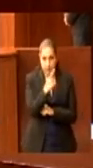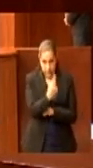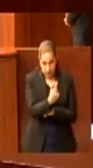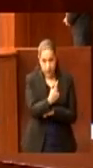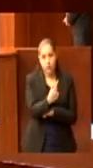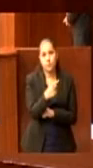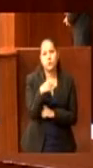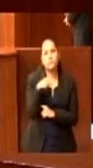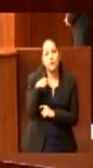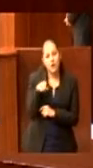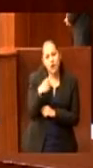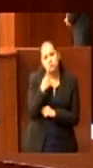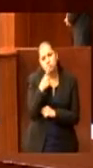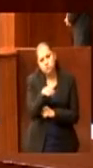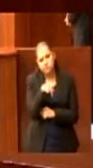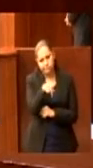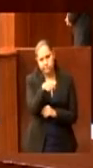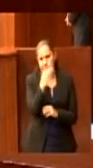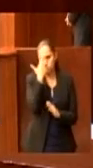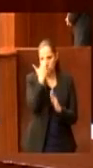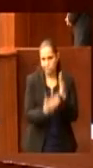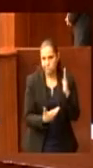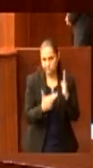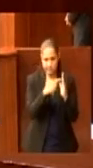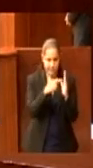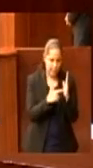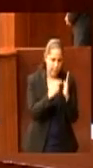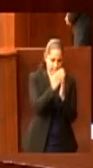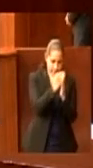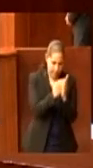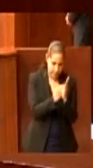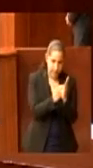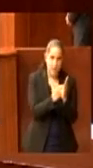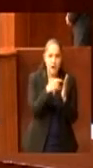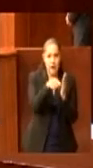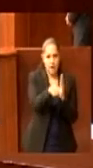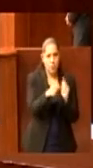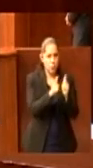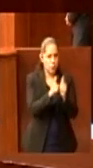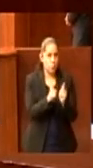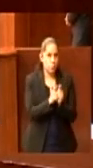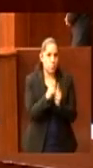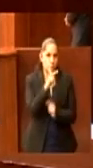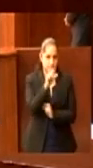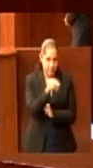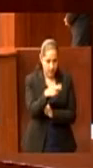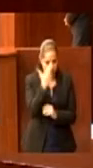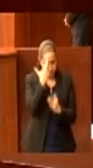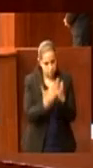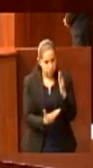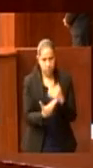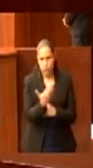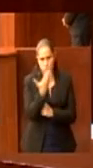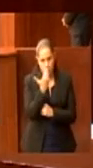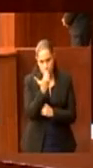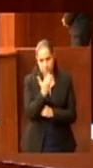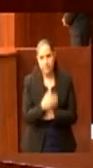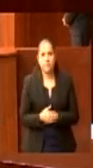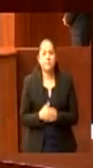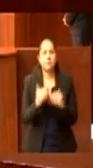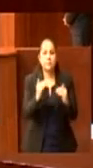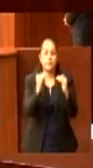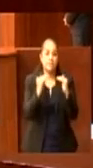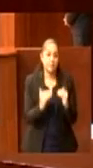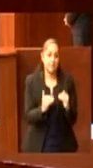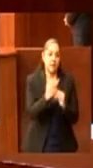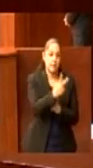inexistencia del uso indebido de la pauta que que se atribuyó al partido acción nacional en el de órgano